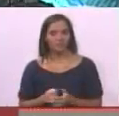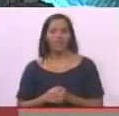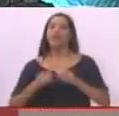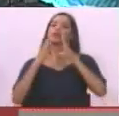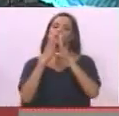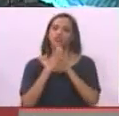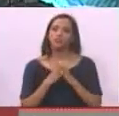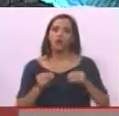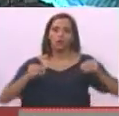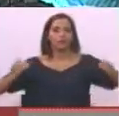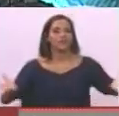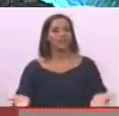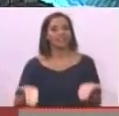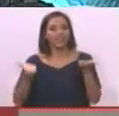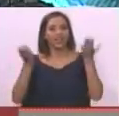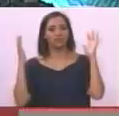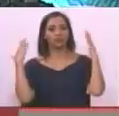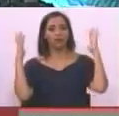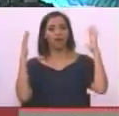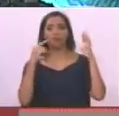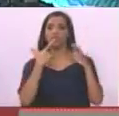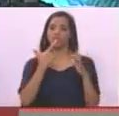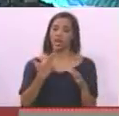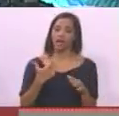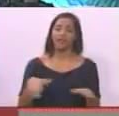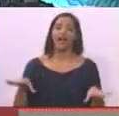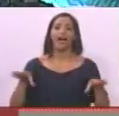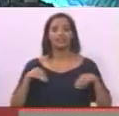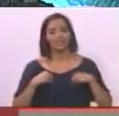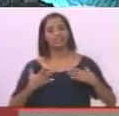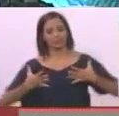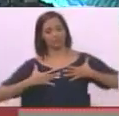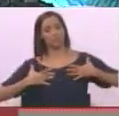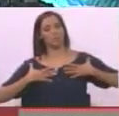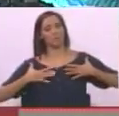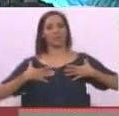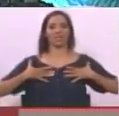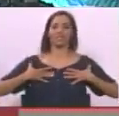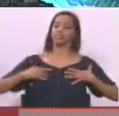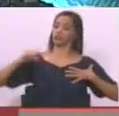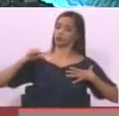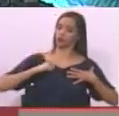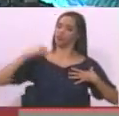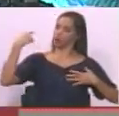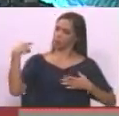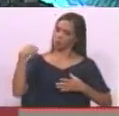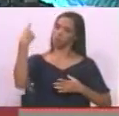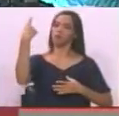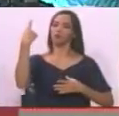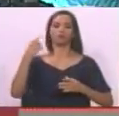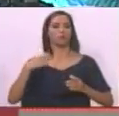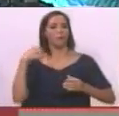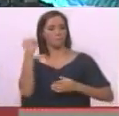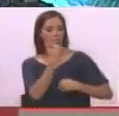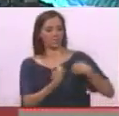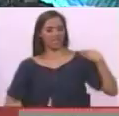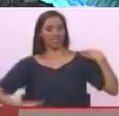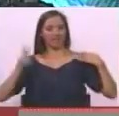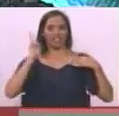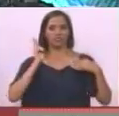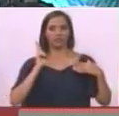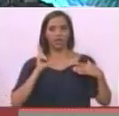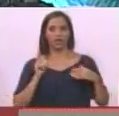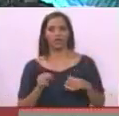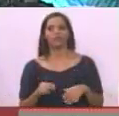Todos levantarán sus manos y dirán, acéptenme a mí, soy el próximo presidente de Venezuela. Serían más